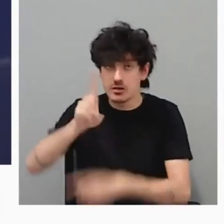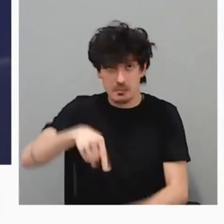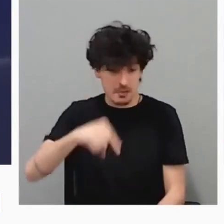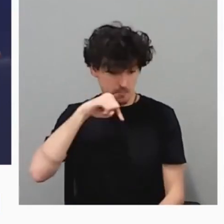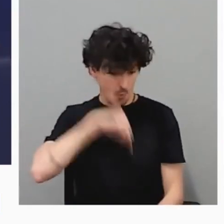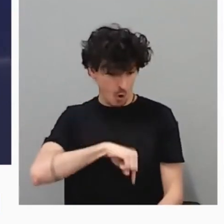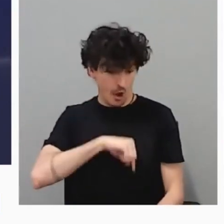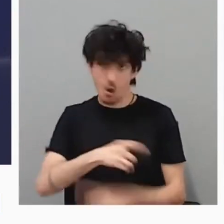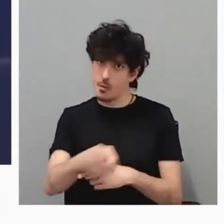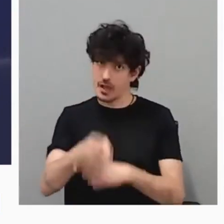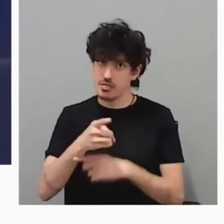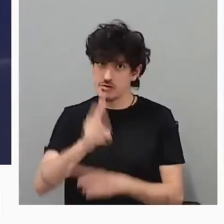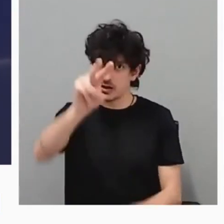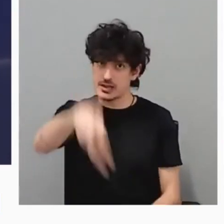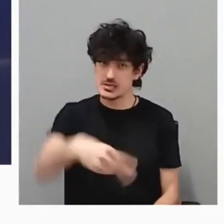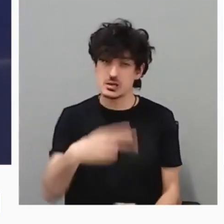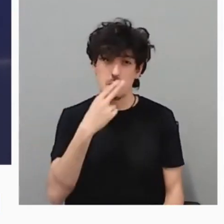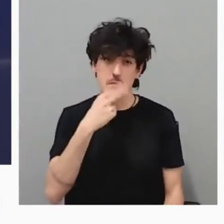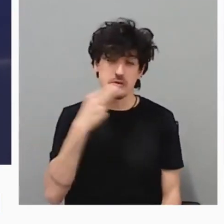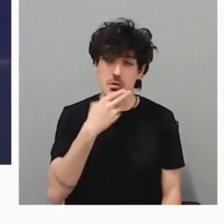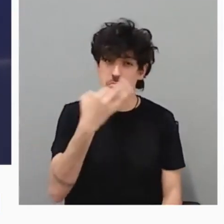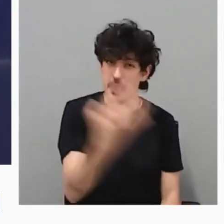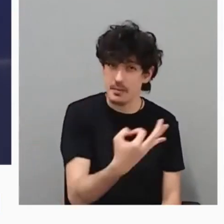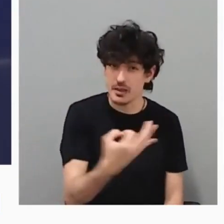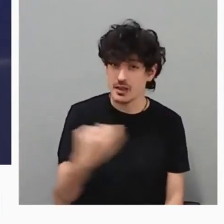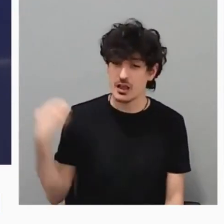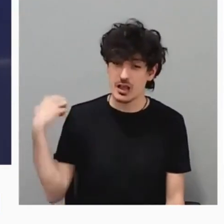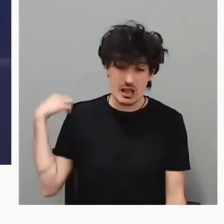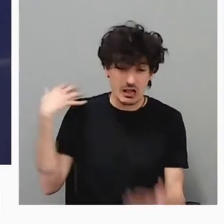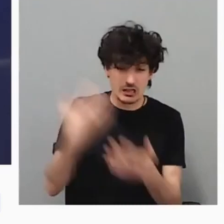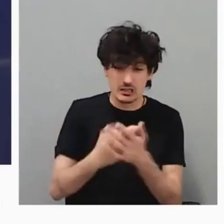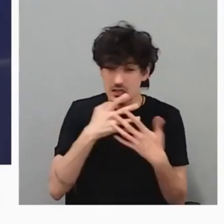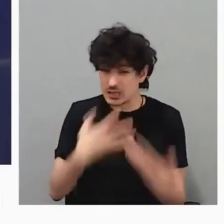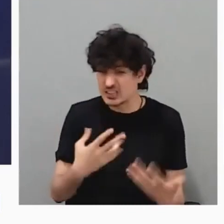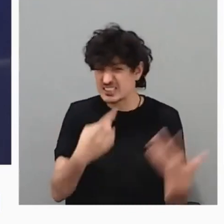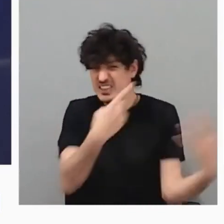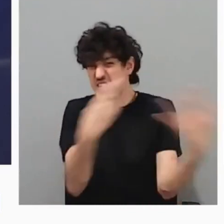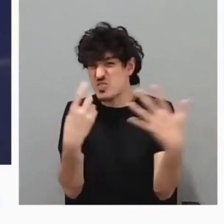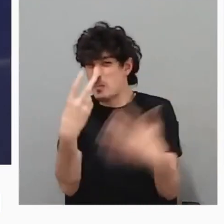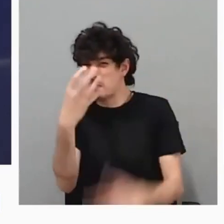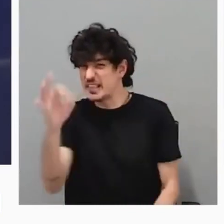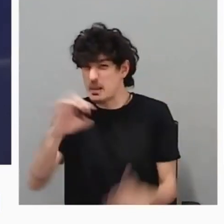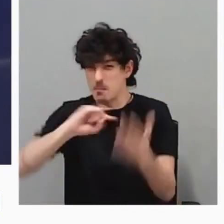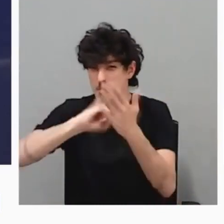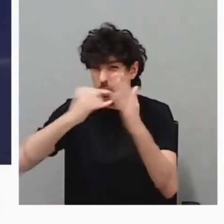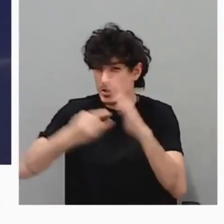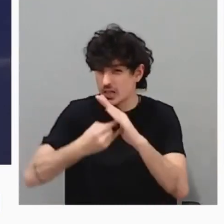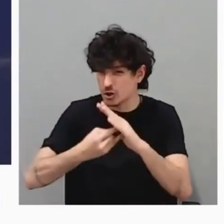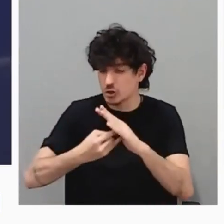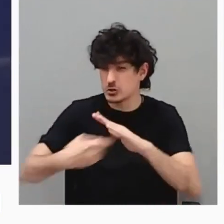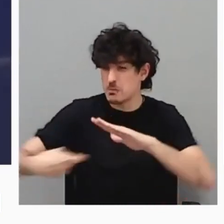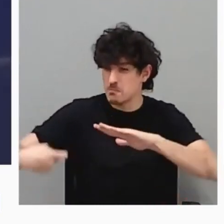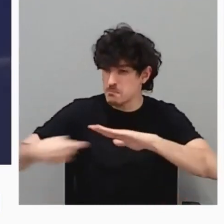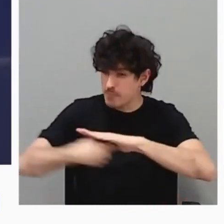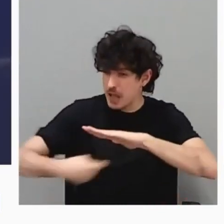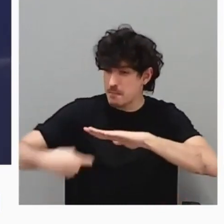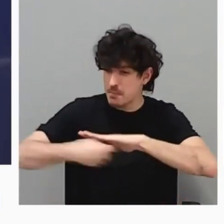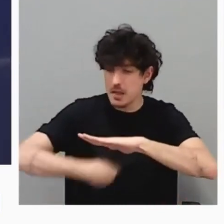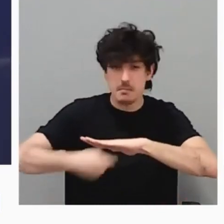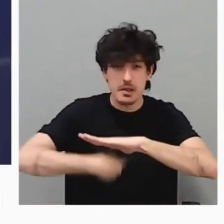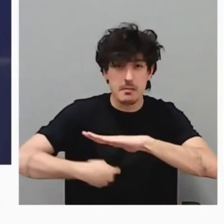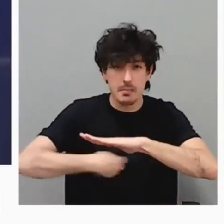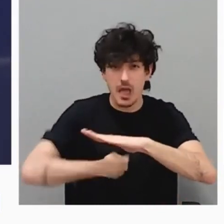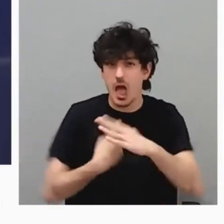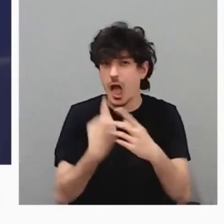comprometidos. Hasta ahora, en estos años, ¿qué hemos hecho? Pues hemos recibido 620 proyectos en 4 convocatorias, una especial y muy bonita en esos